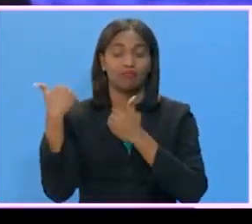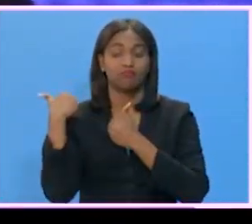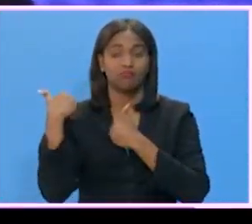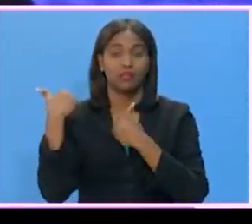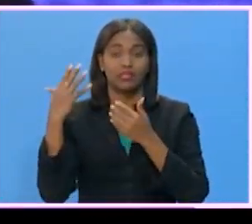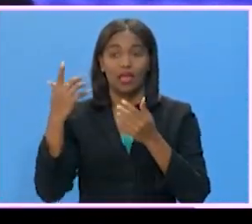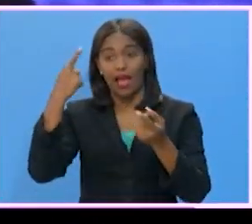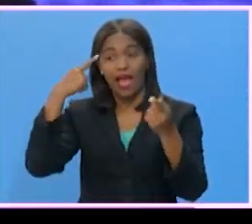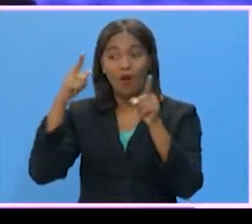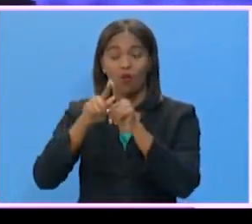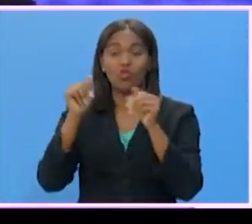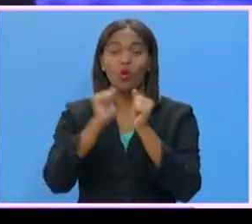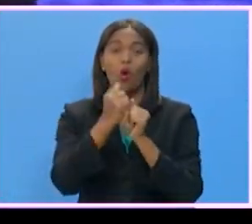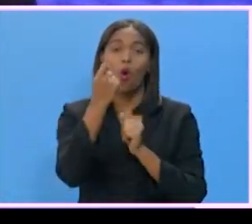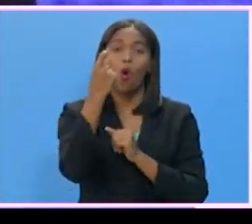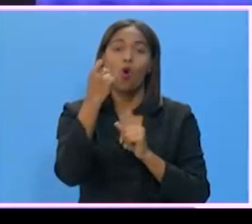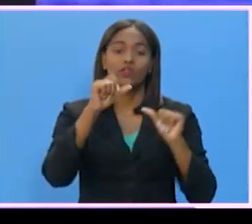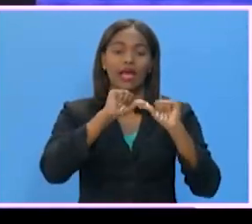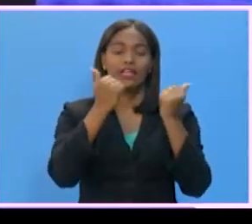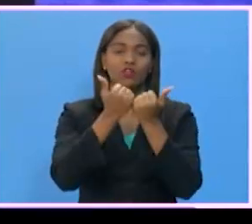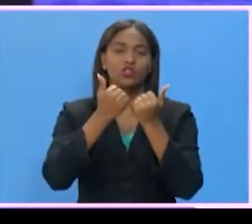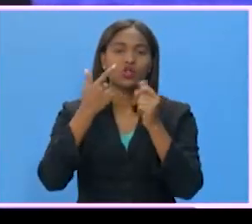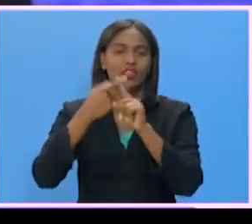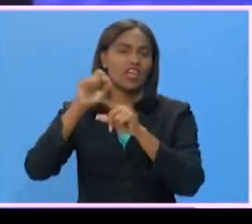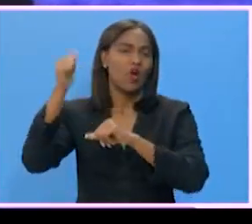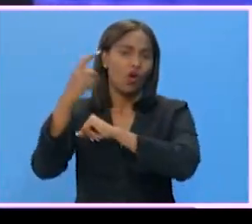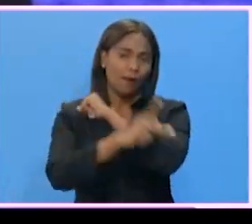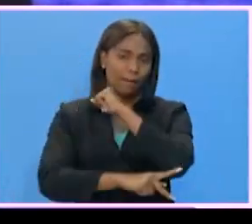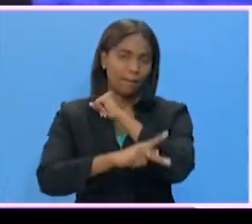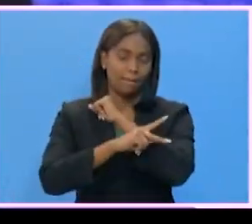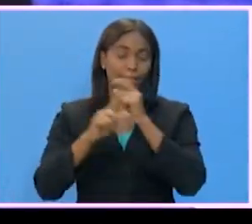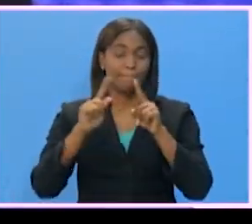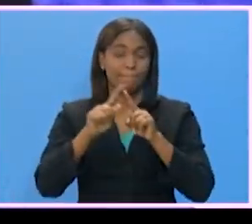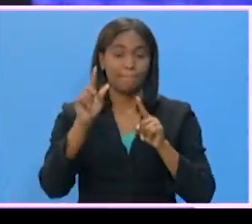cadenas internacionales. Sin embargo,